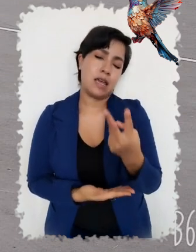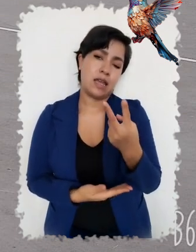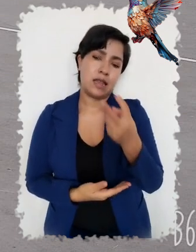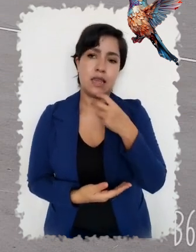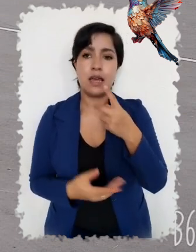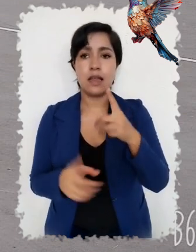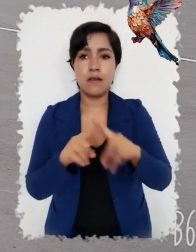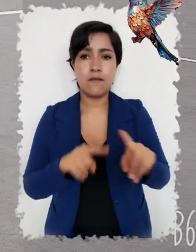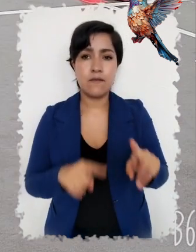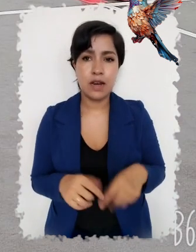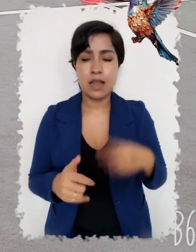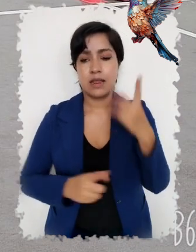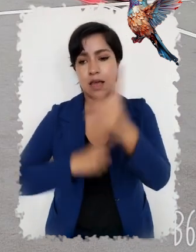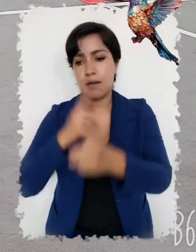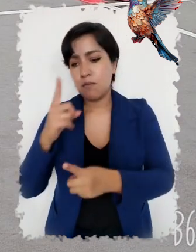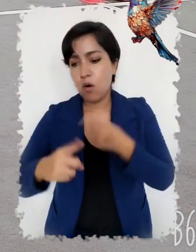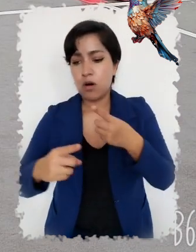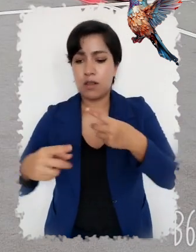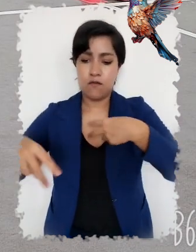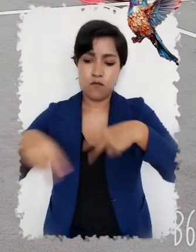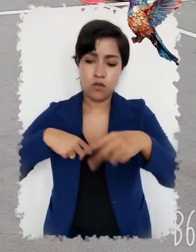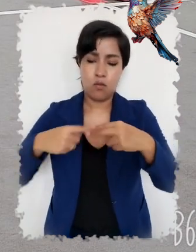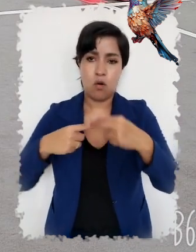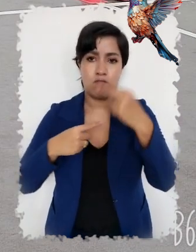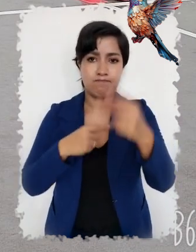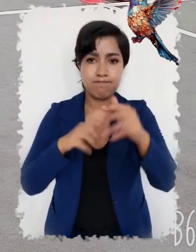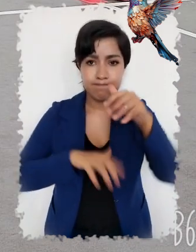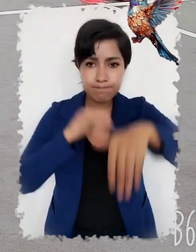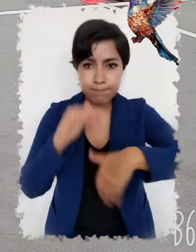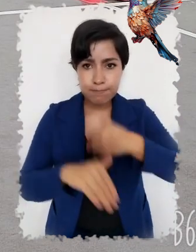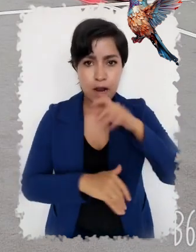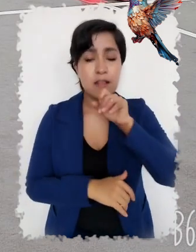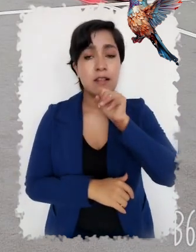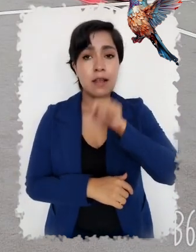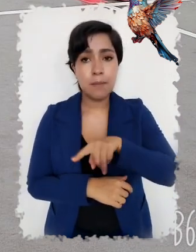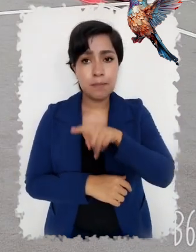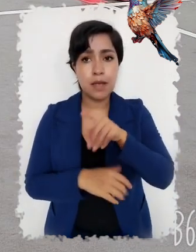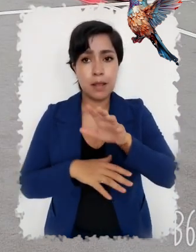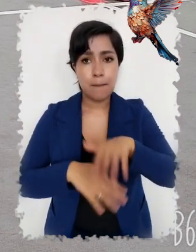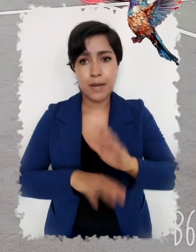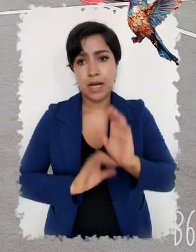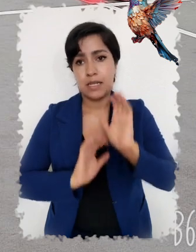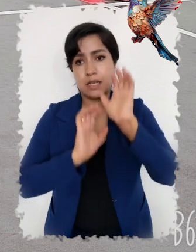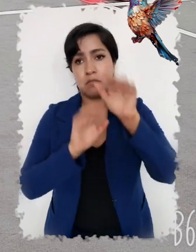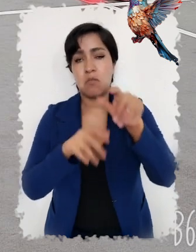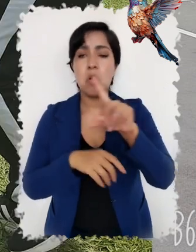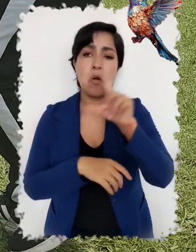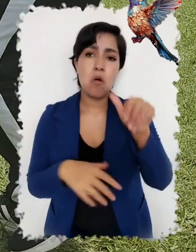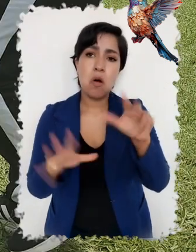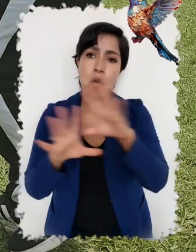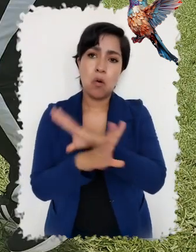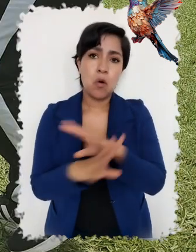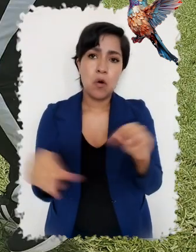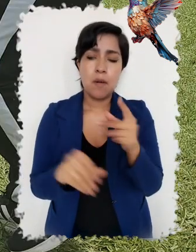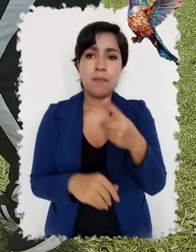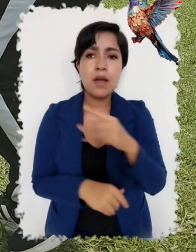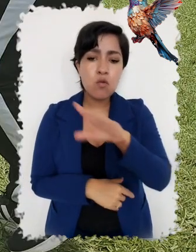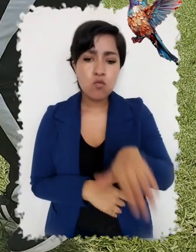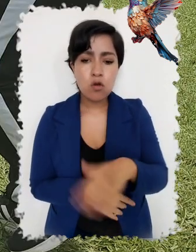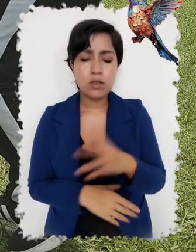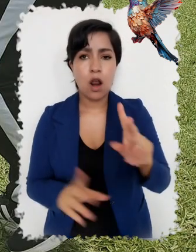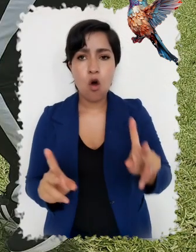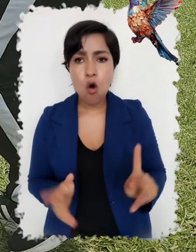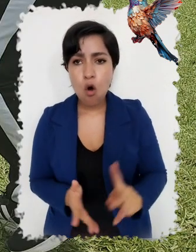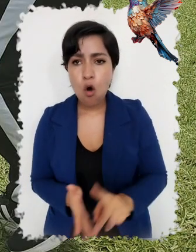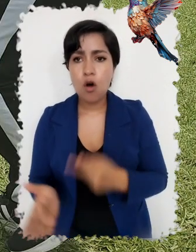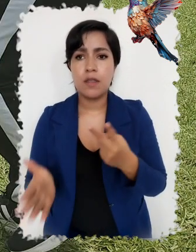eh natación fútbol en algún momento tuvimos el equipo de basketbol que se desintegró pero está Estamos buscando